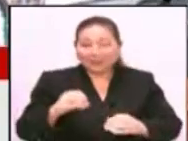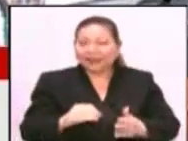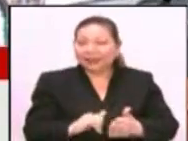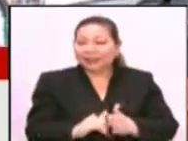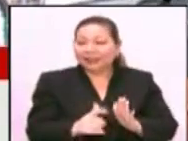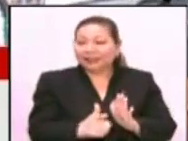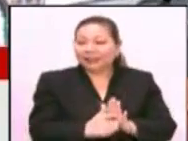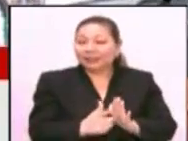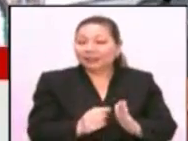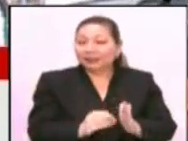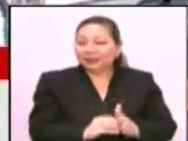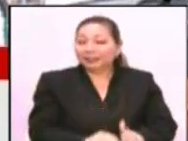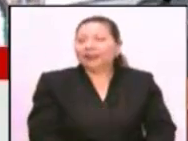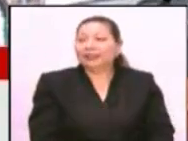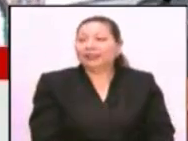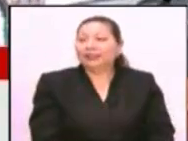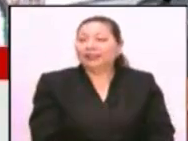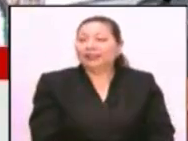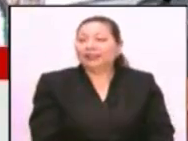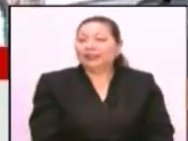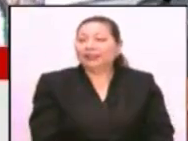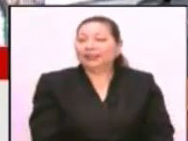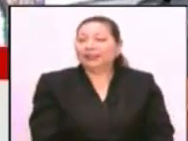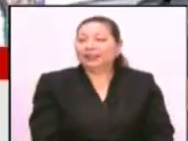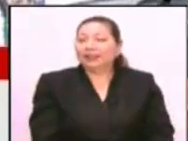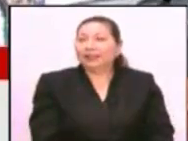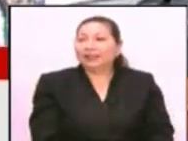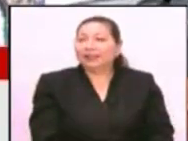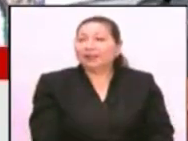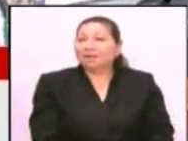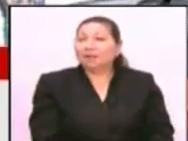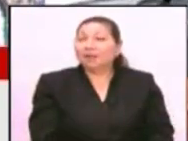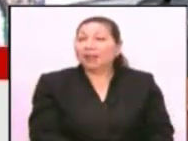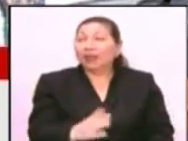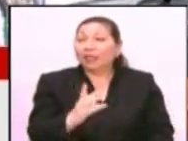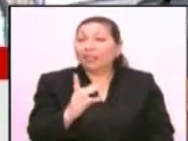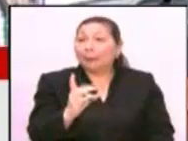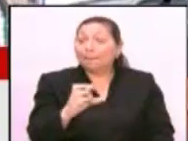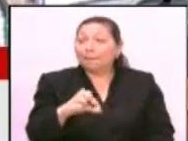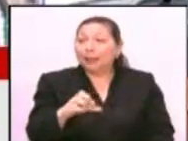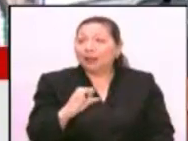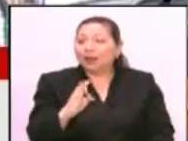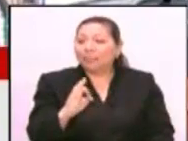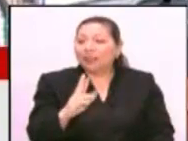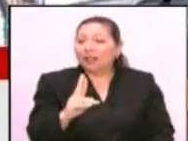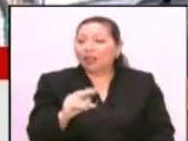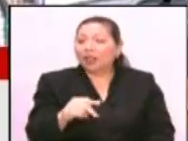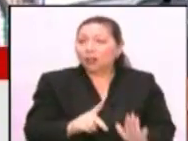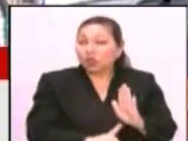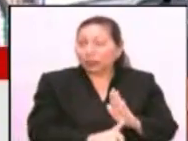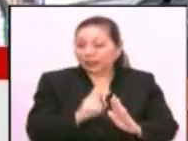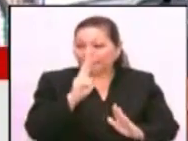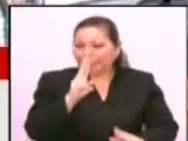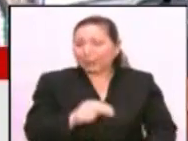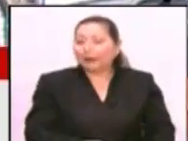tema legislativo que usted me planteaba. Hemos hablado con el señor de la Flor para que la zona norte del